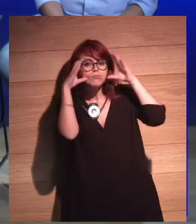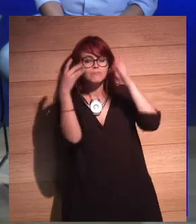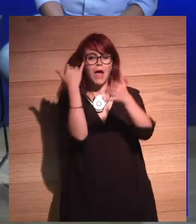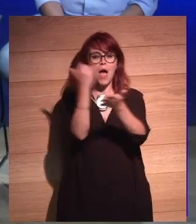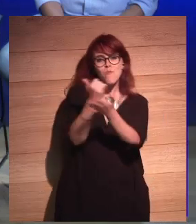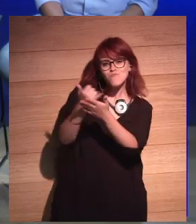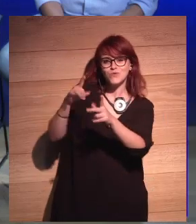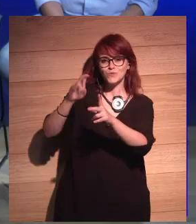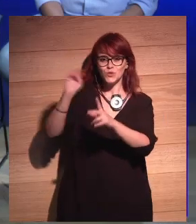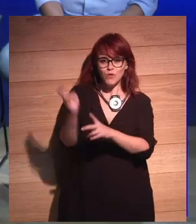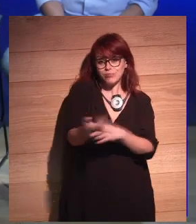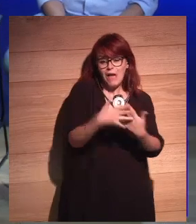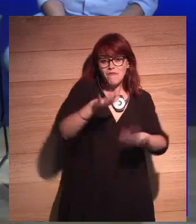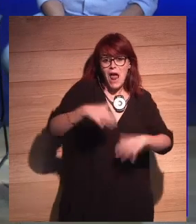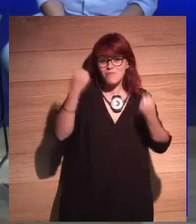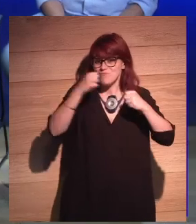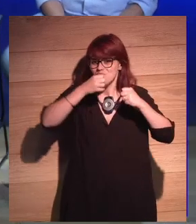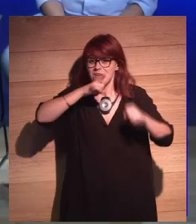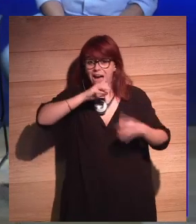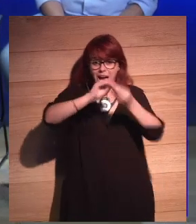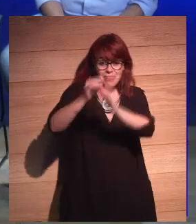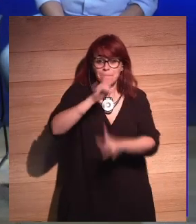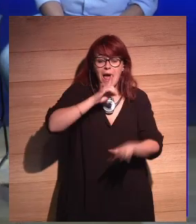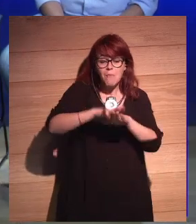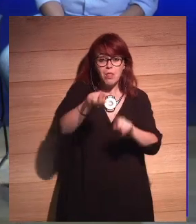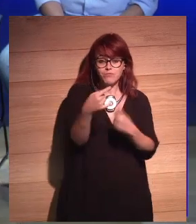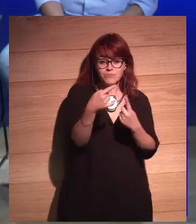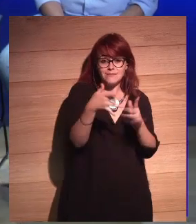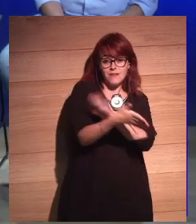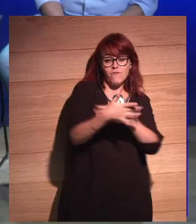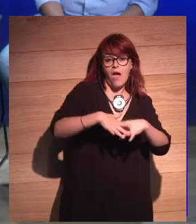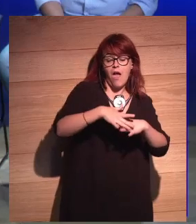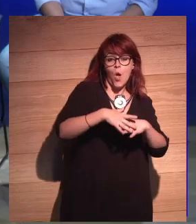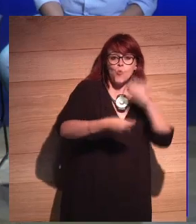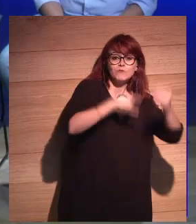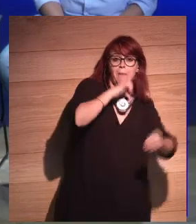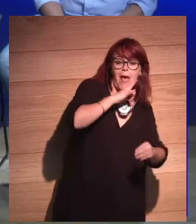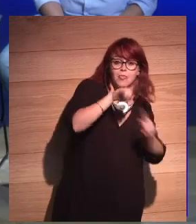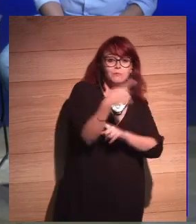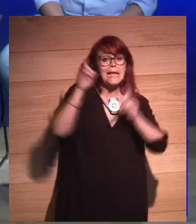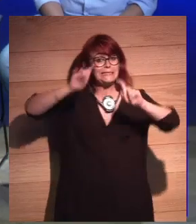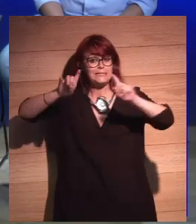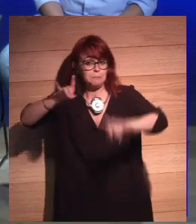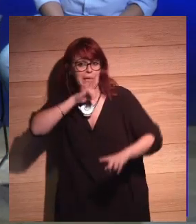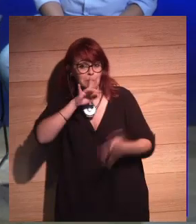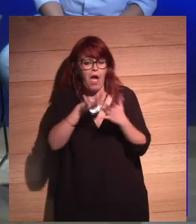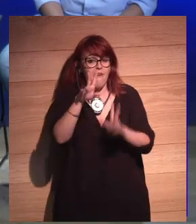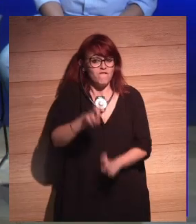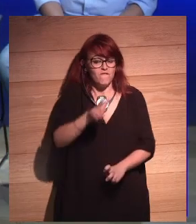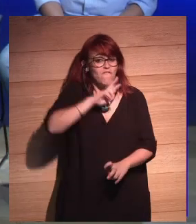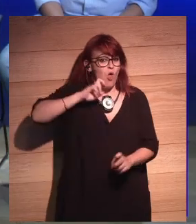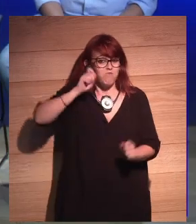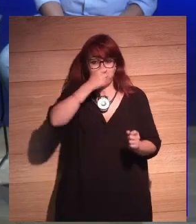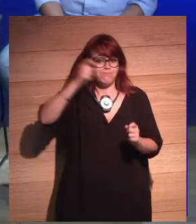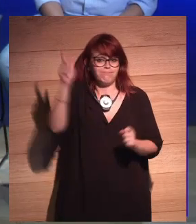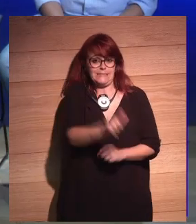mala praxis lleva a que lo que está intentando enseñar no tiene valor, no tiene que ver nada con lo que se hace, ¿vale? Y